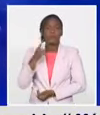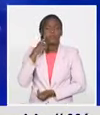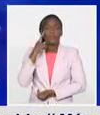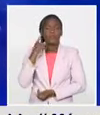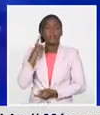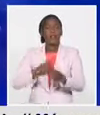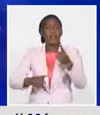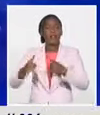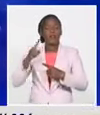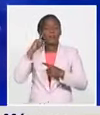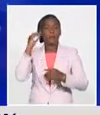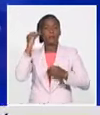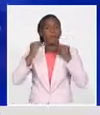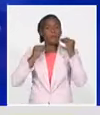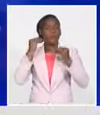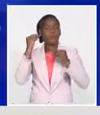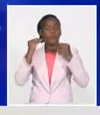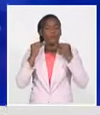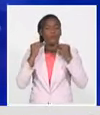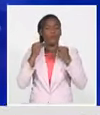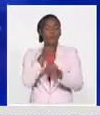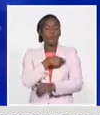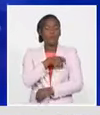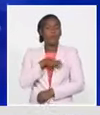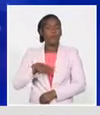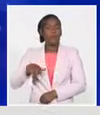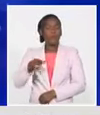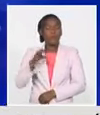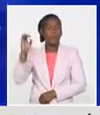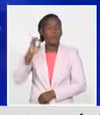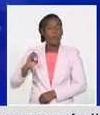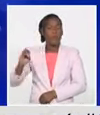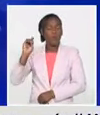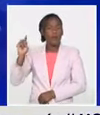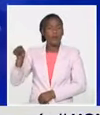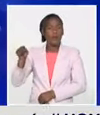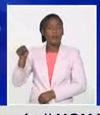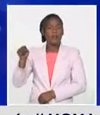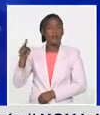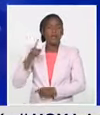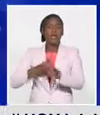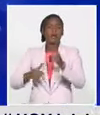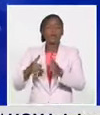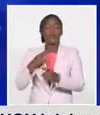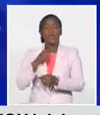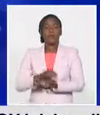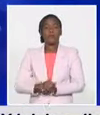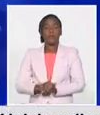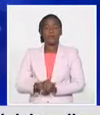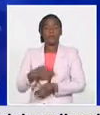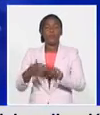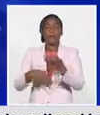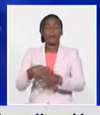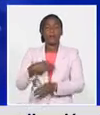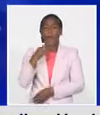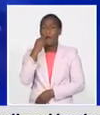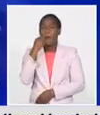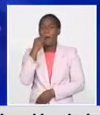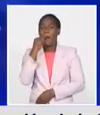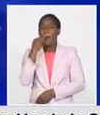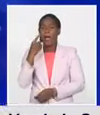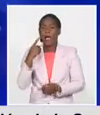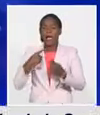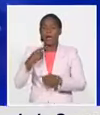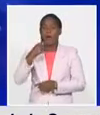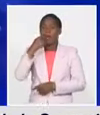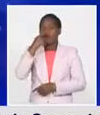de cubanas y cubanos, sobre todo del oriente del país, que son alérgicos? ¿Se está utilizando el tiomersal o timerosal, como